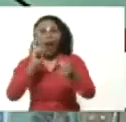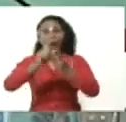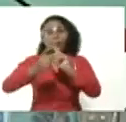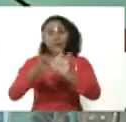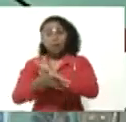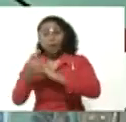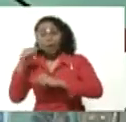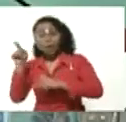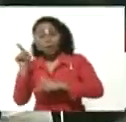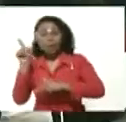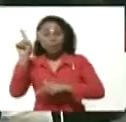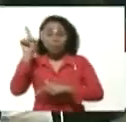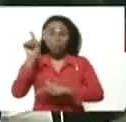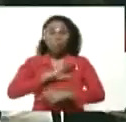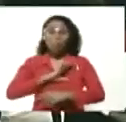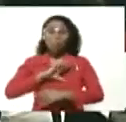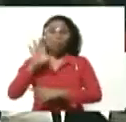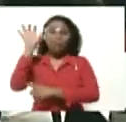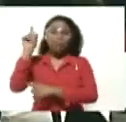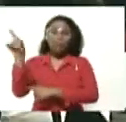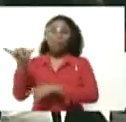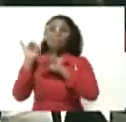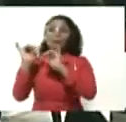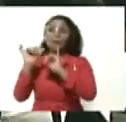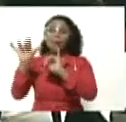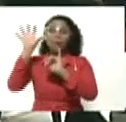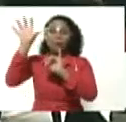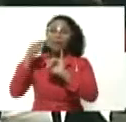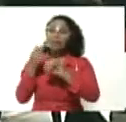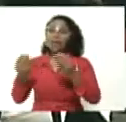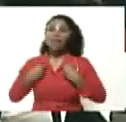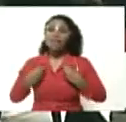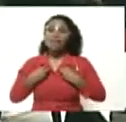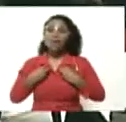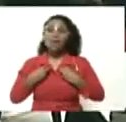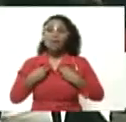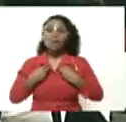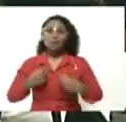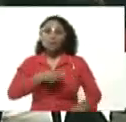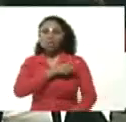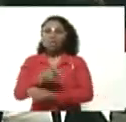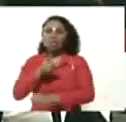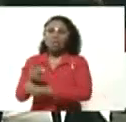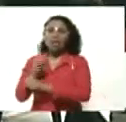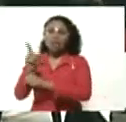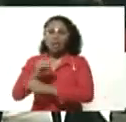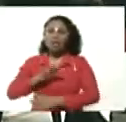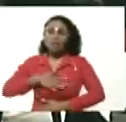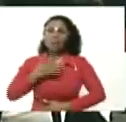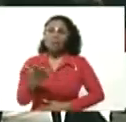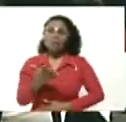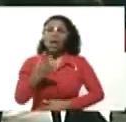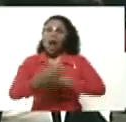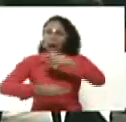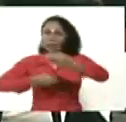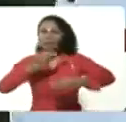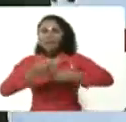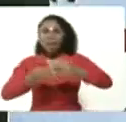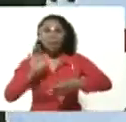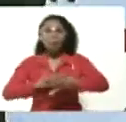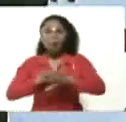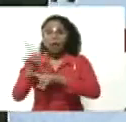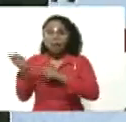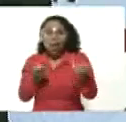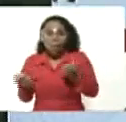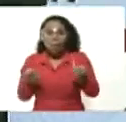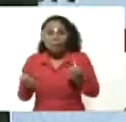de su país, puede decir desde el mismo país que vive en una dictadura, algo que solamente es posible precisamente por ese control del